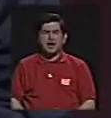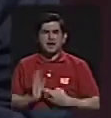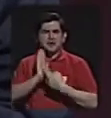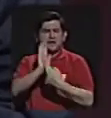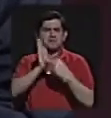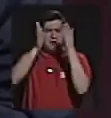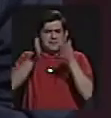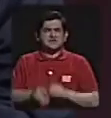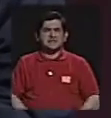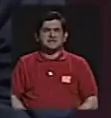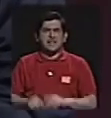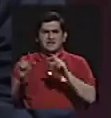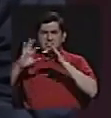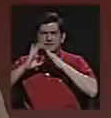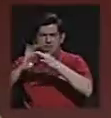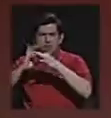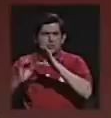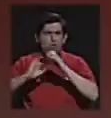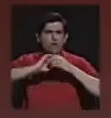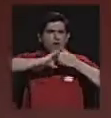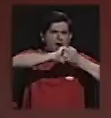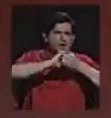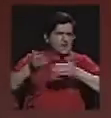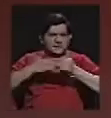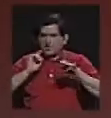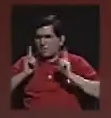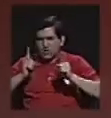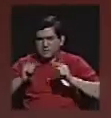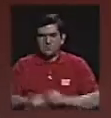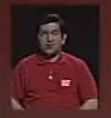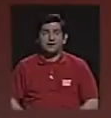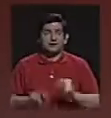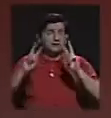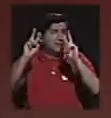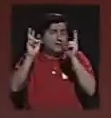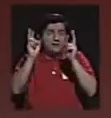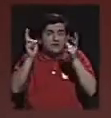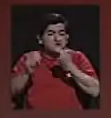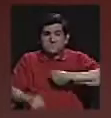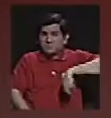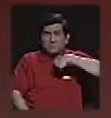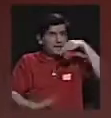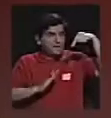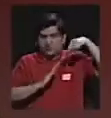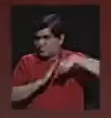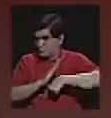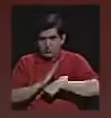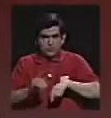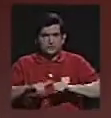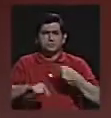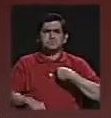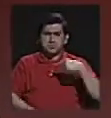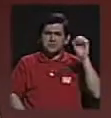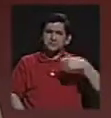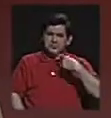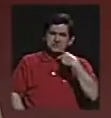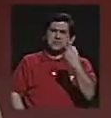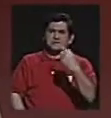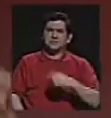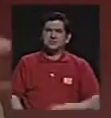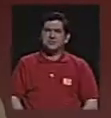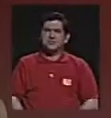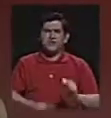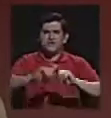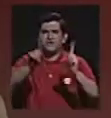o una coalición? Digamos, Mauricio, que no es un tema sobre el que hemos profundizado, pero yo sí podría señalar que